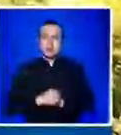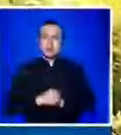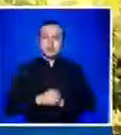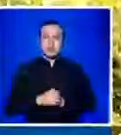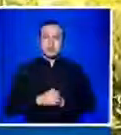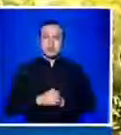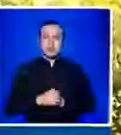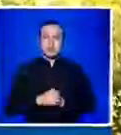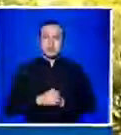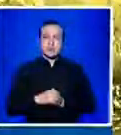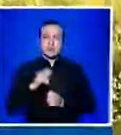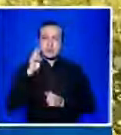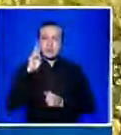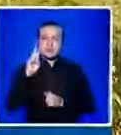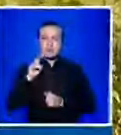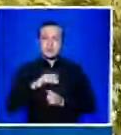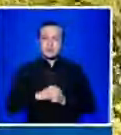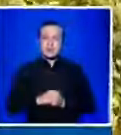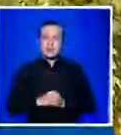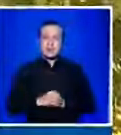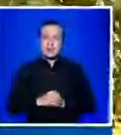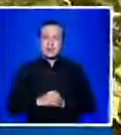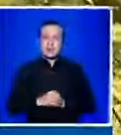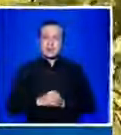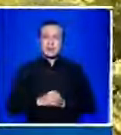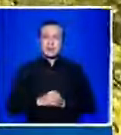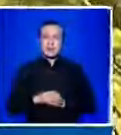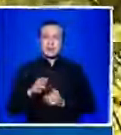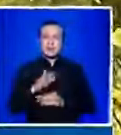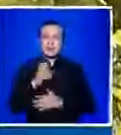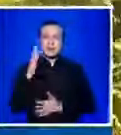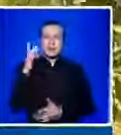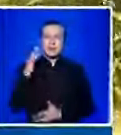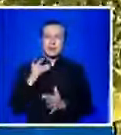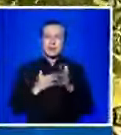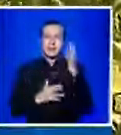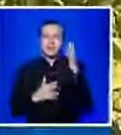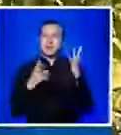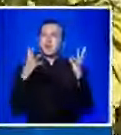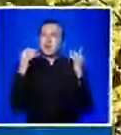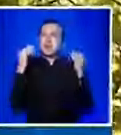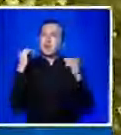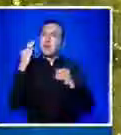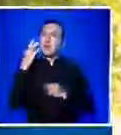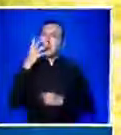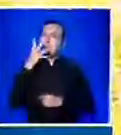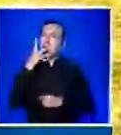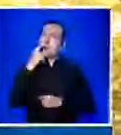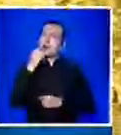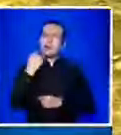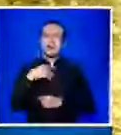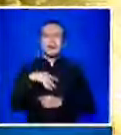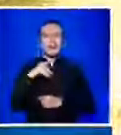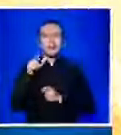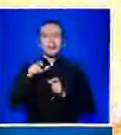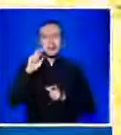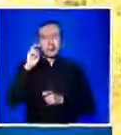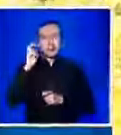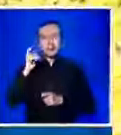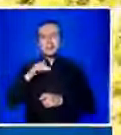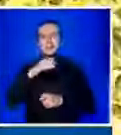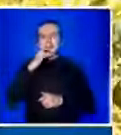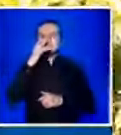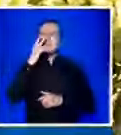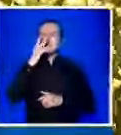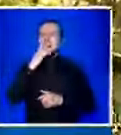favor, que tenemos en todos, es como el paraíso definitivamente, cuando llega acá el turista puede respirar aire